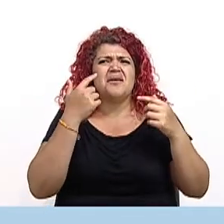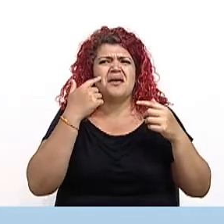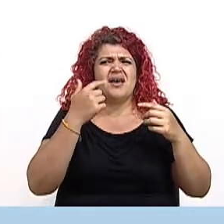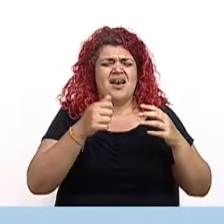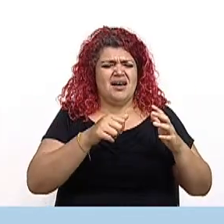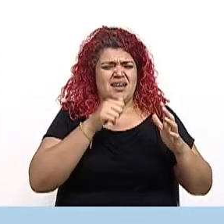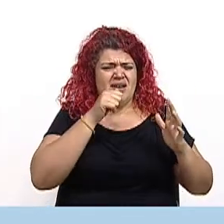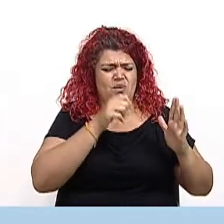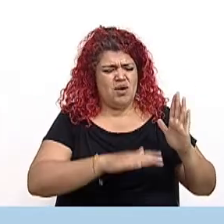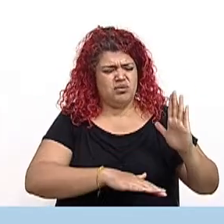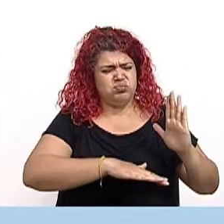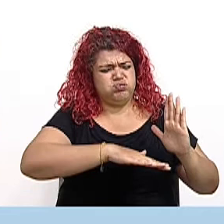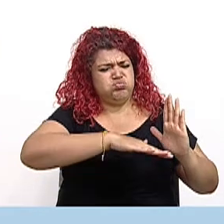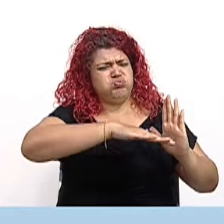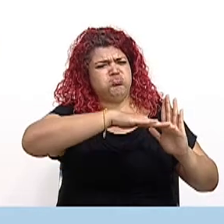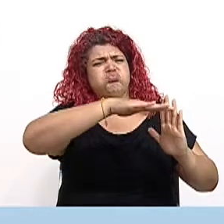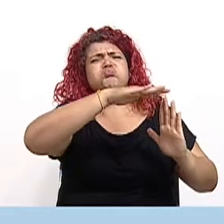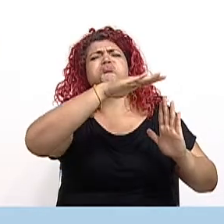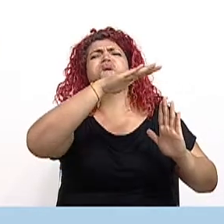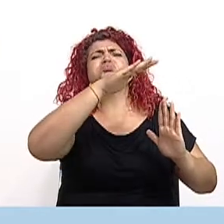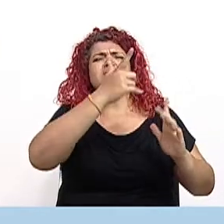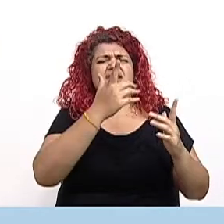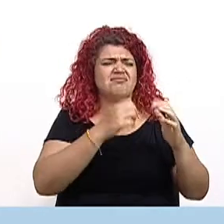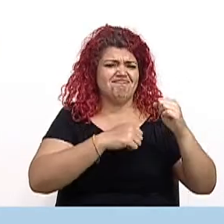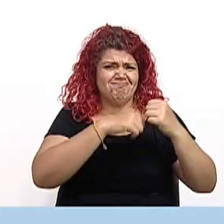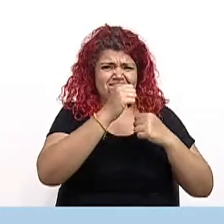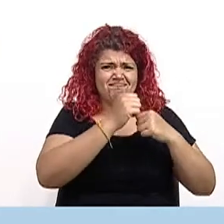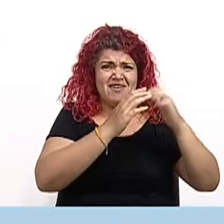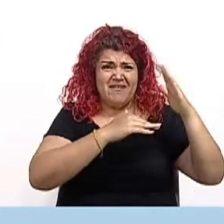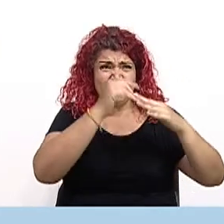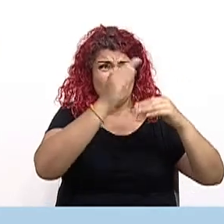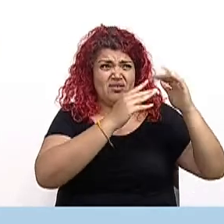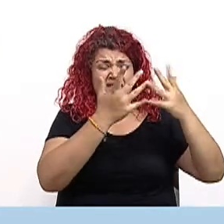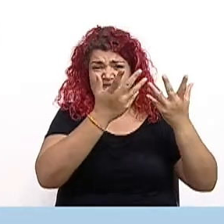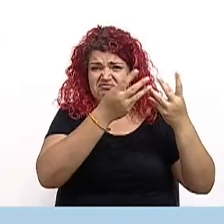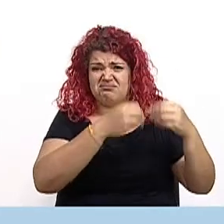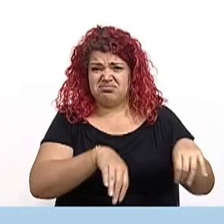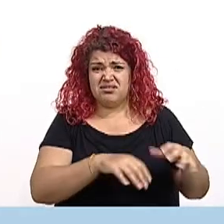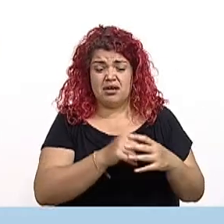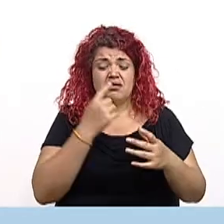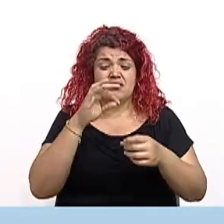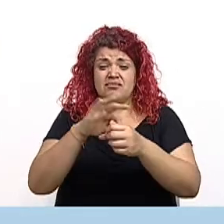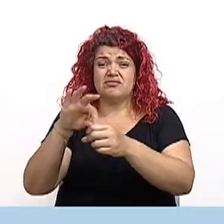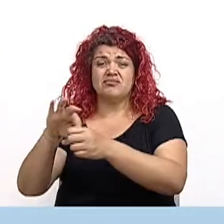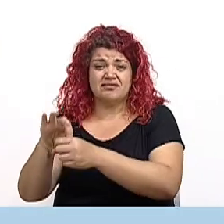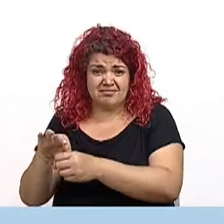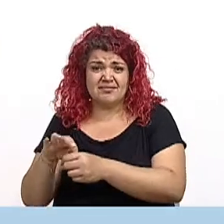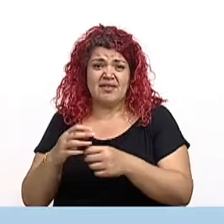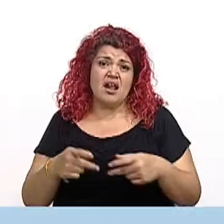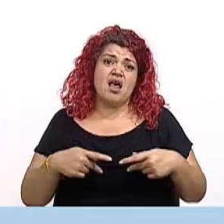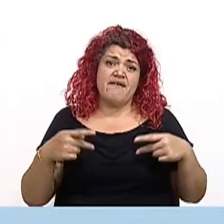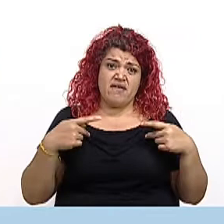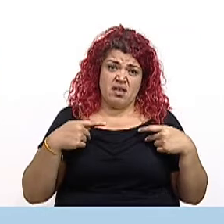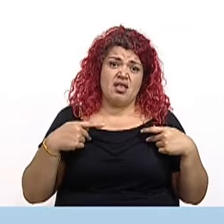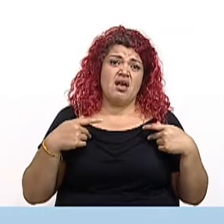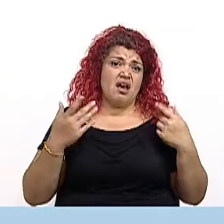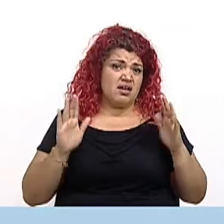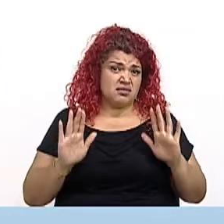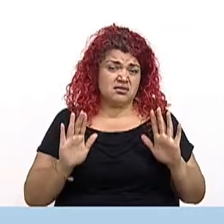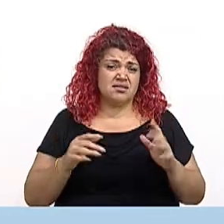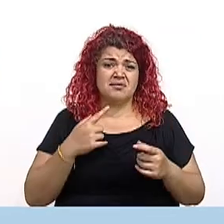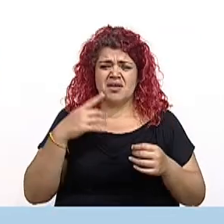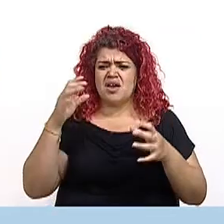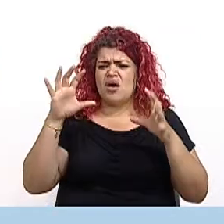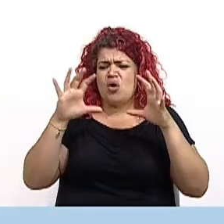severas que causan mucho daño en la infraestructura, en el cultivo y en la vida humana, la acumulación de gases de